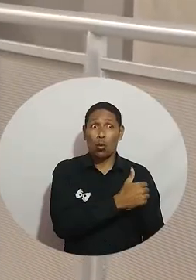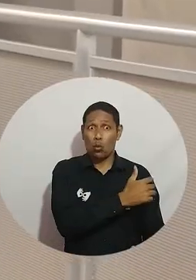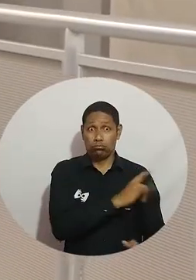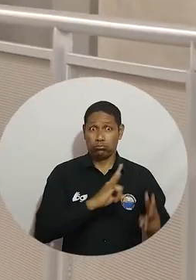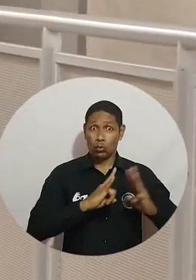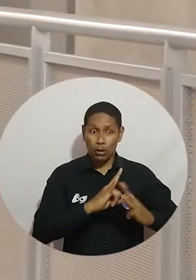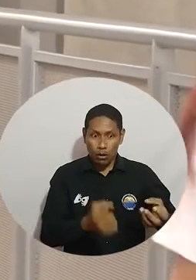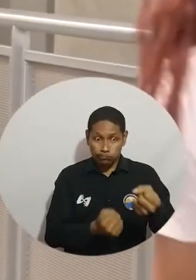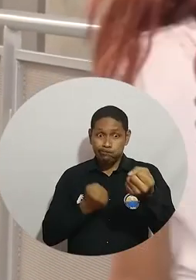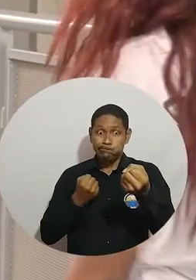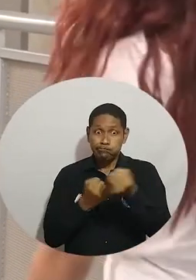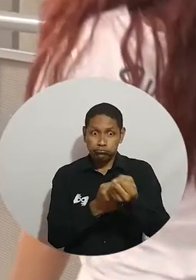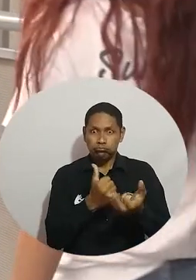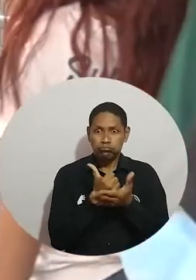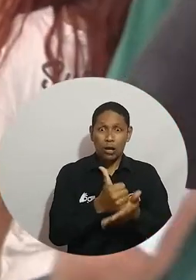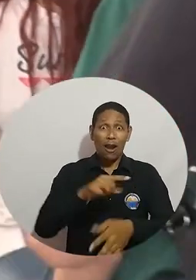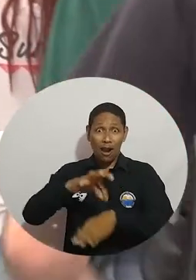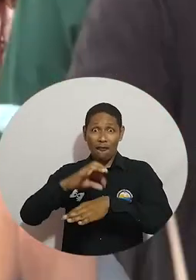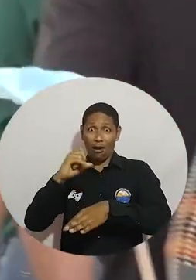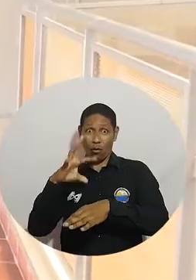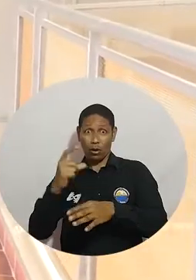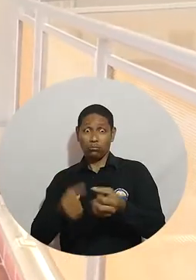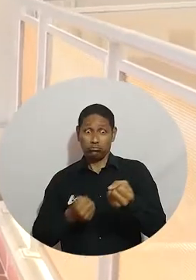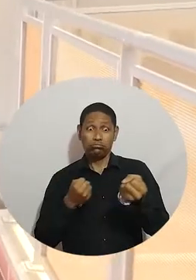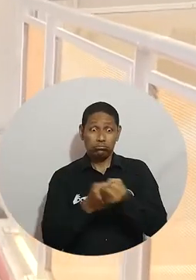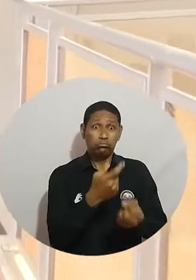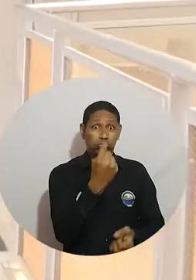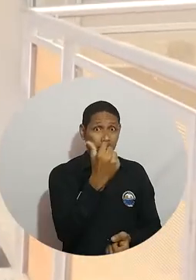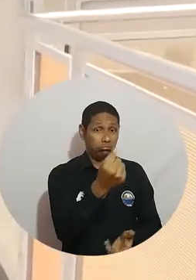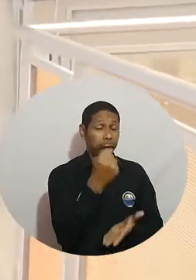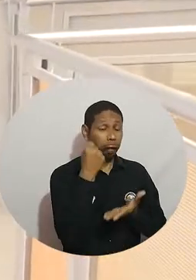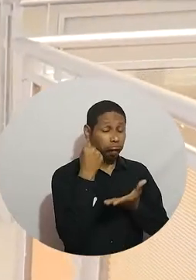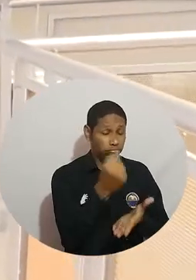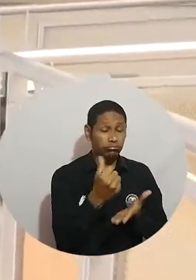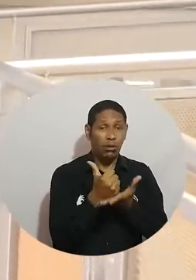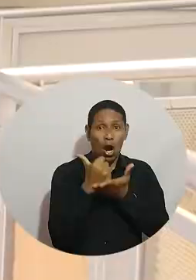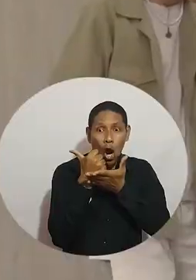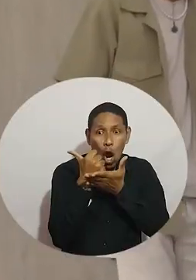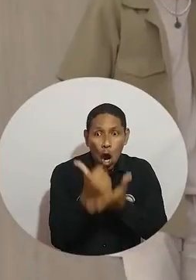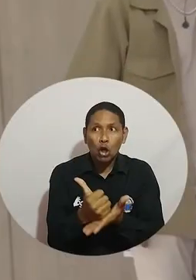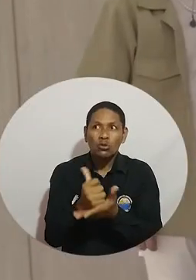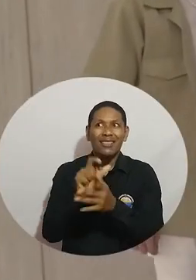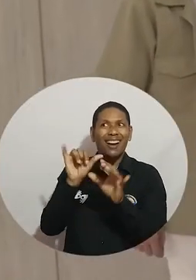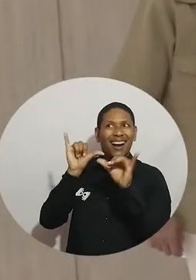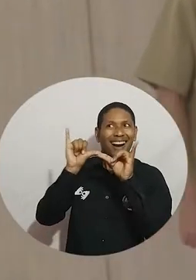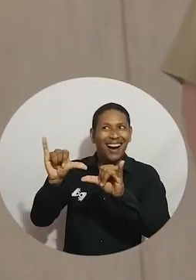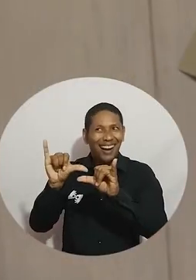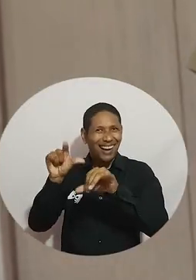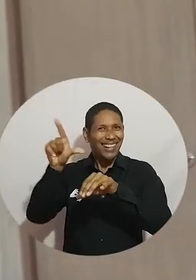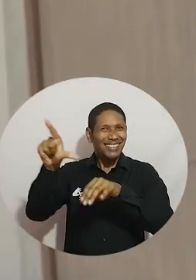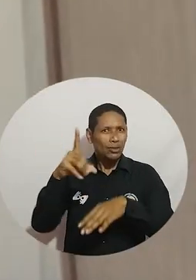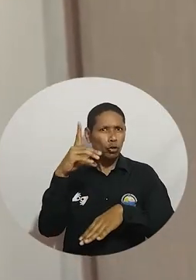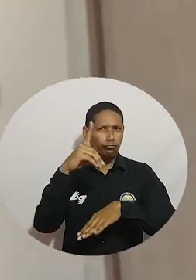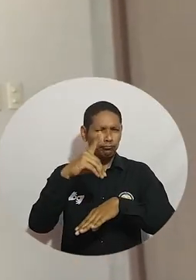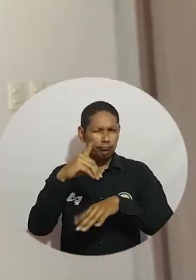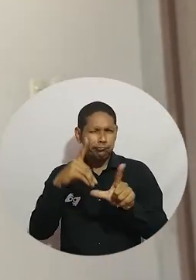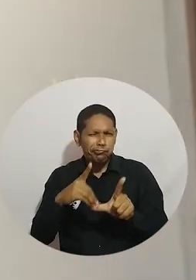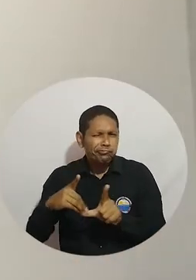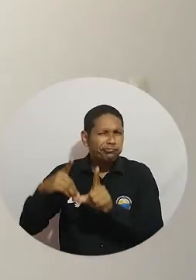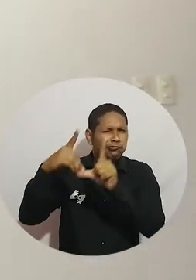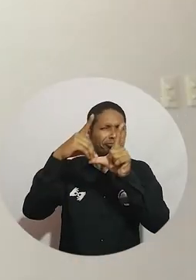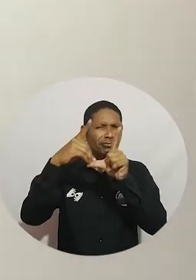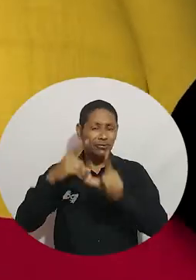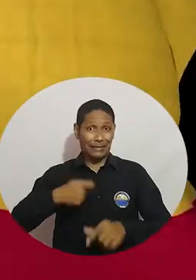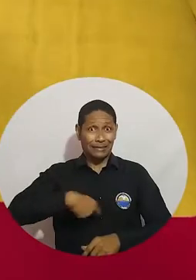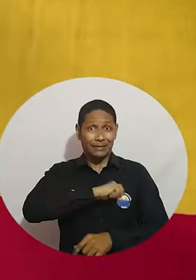universidad cofinancia junto con Fundación Carolina también, es importante decirlo, la universidad también hace un aporte económico para estas estancias doctorales o estos estudios